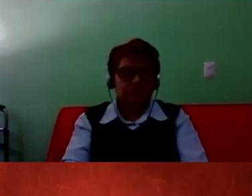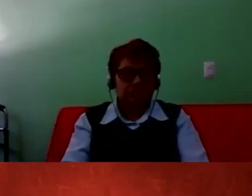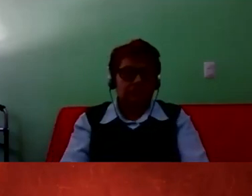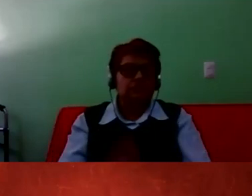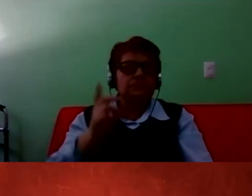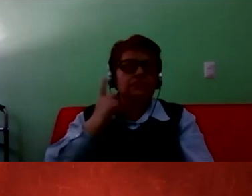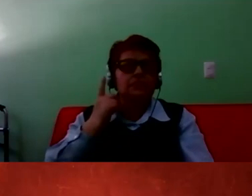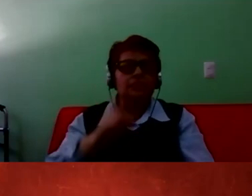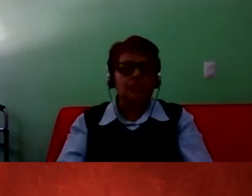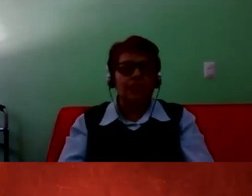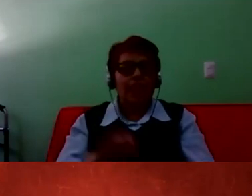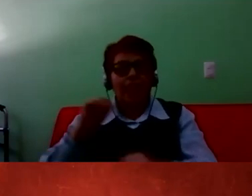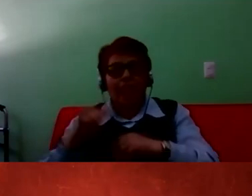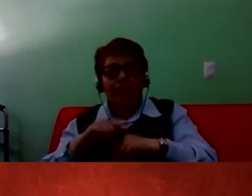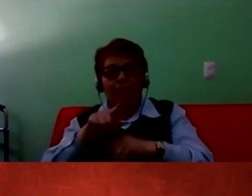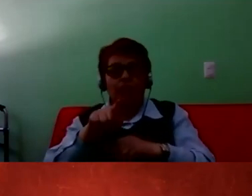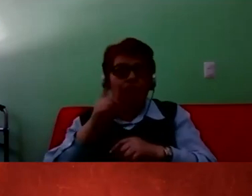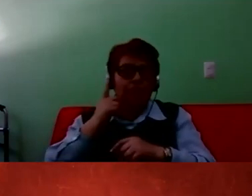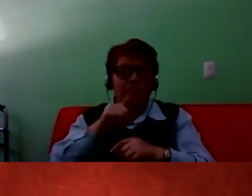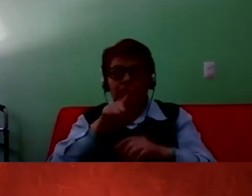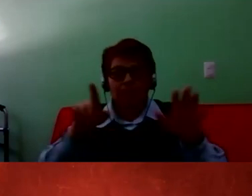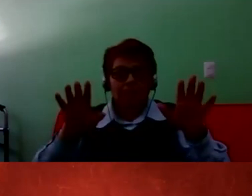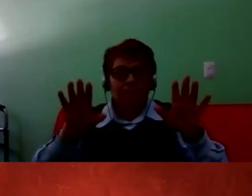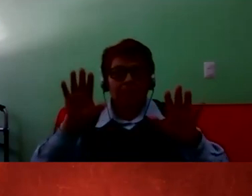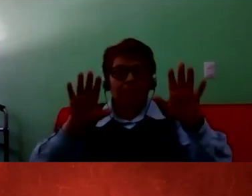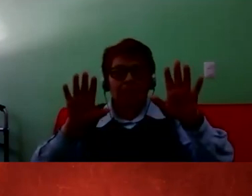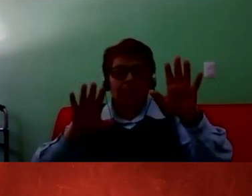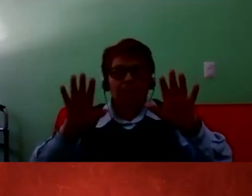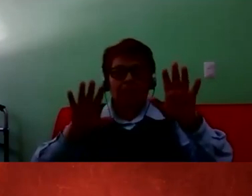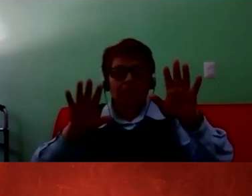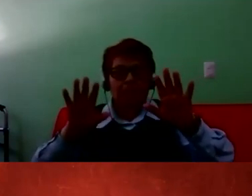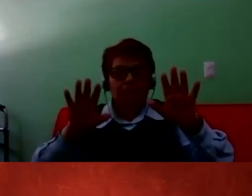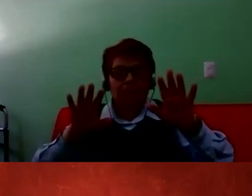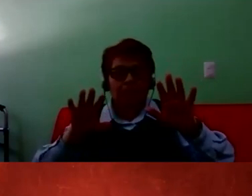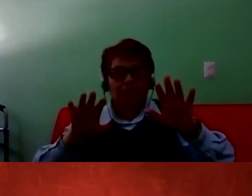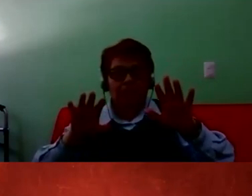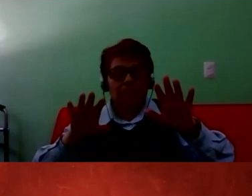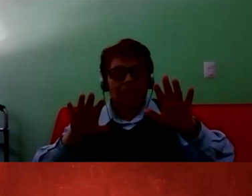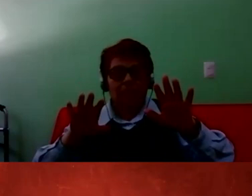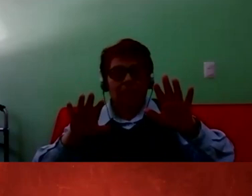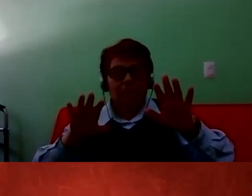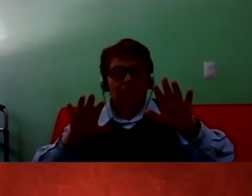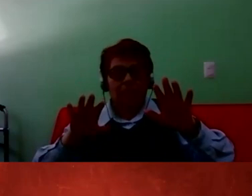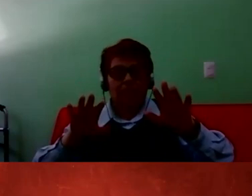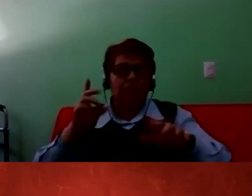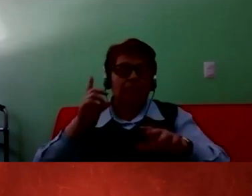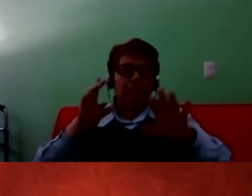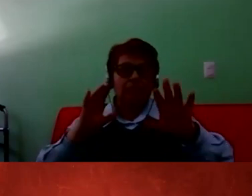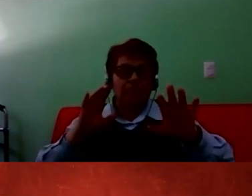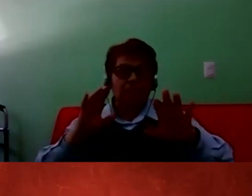Diputado. ¿Hay algún otro Sí. diputado o diputada para hacer uso de la voz? Diputado